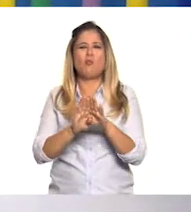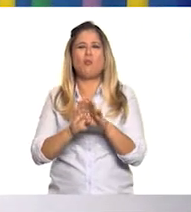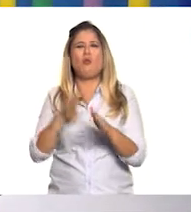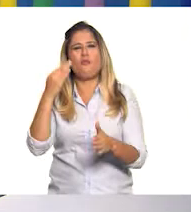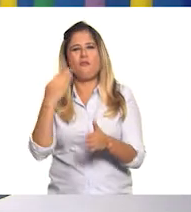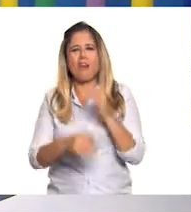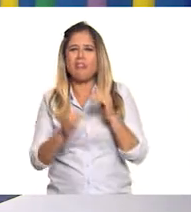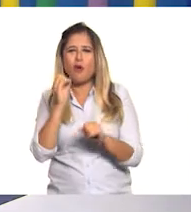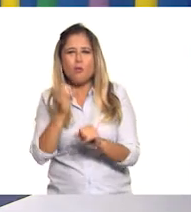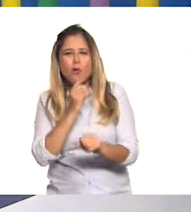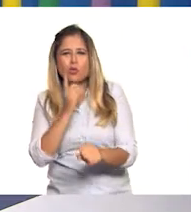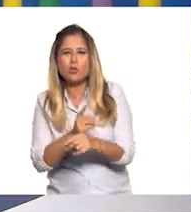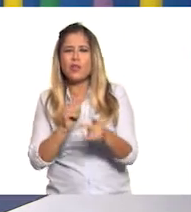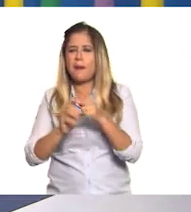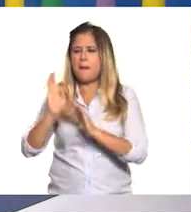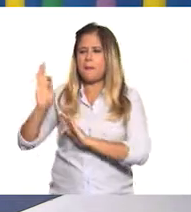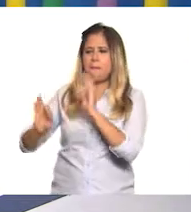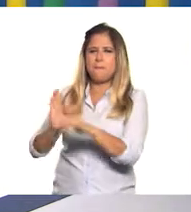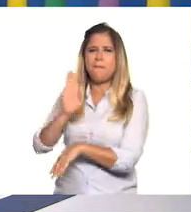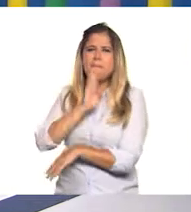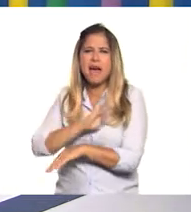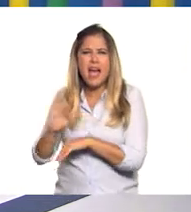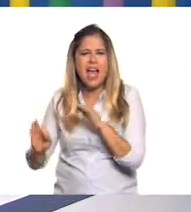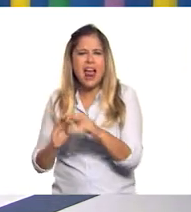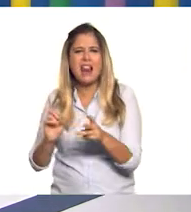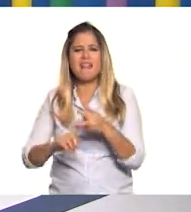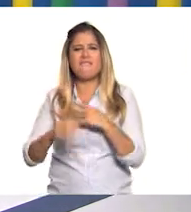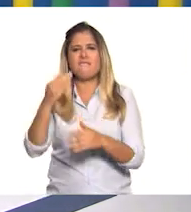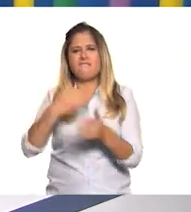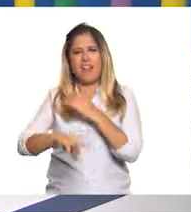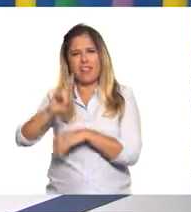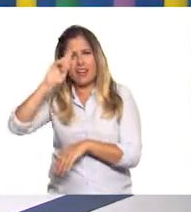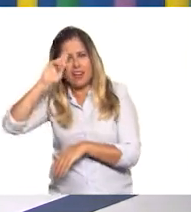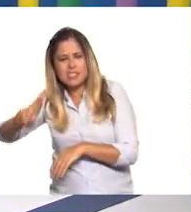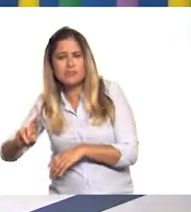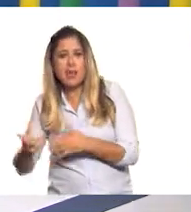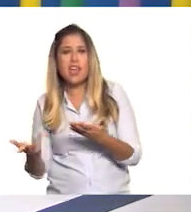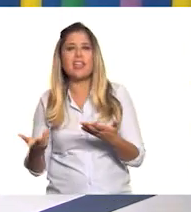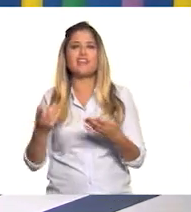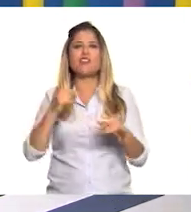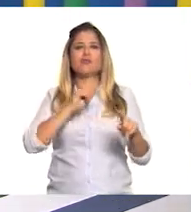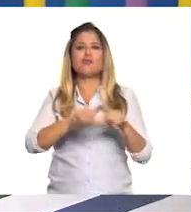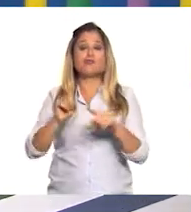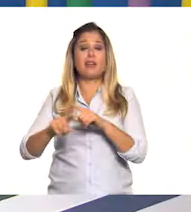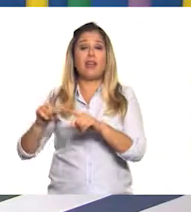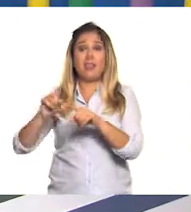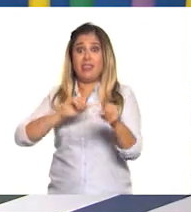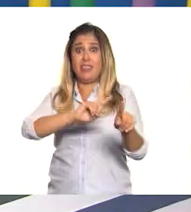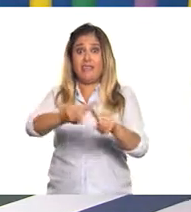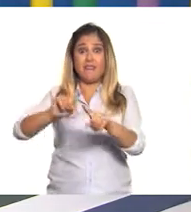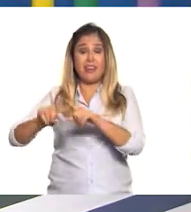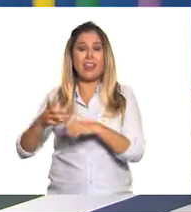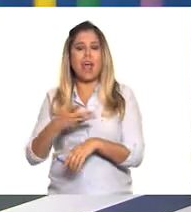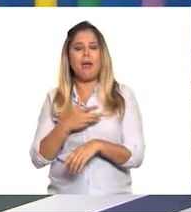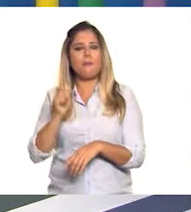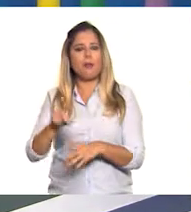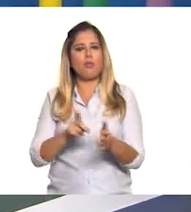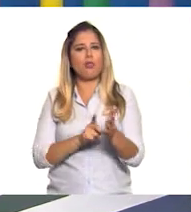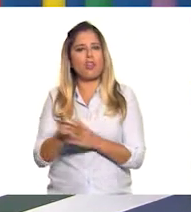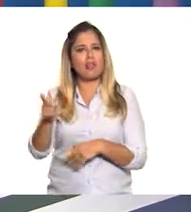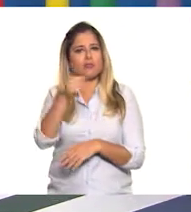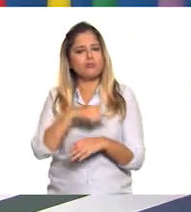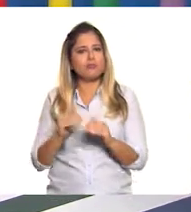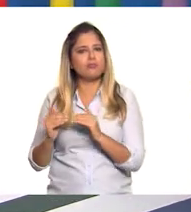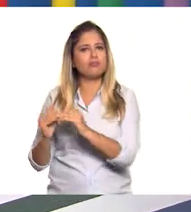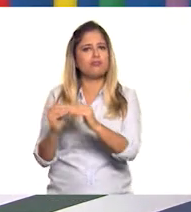de oportunidades, maltrato, irrespeto, sin reconocer que todos, aunque diferentes, tenemos los mismos derechos como lo